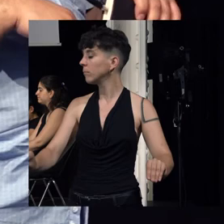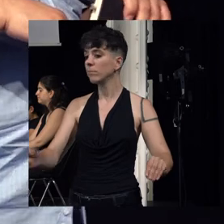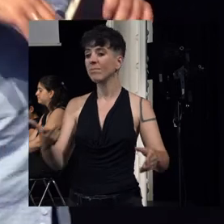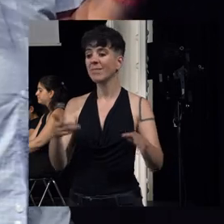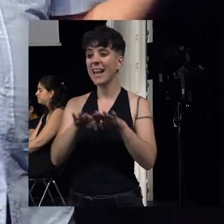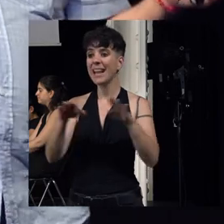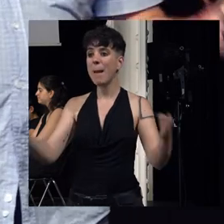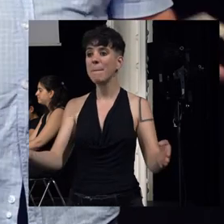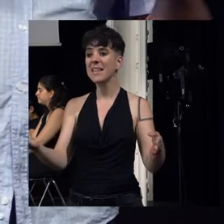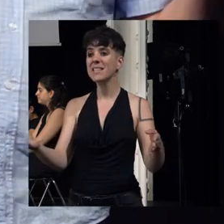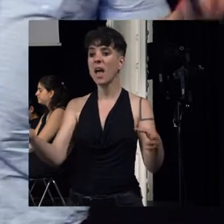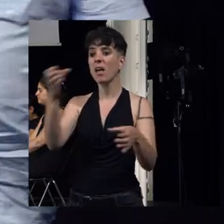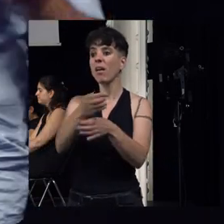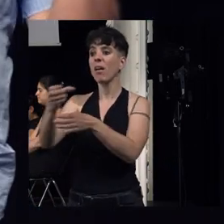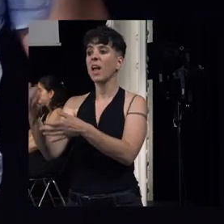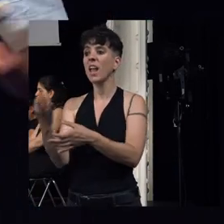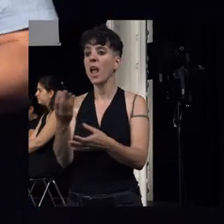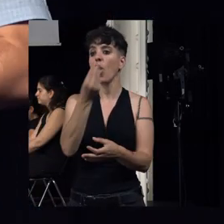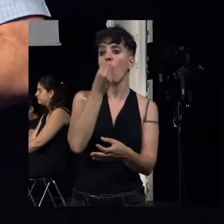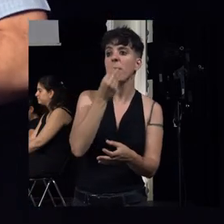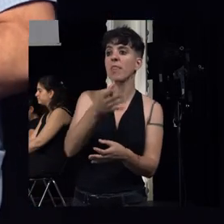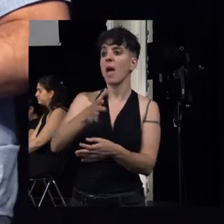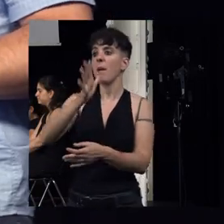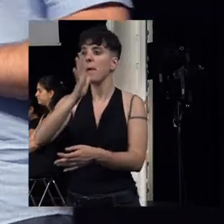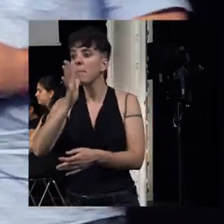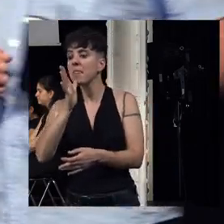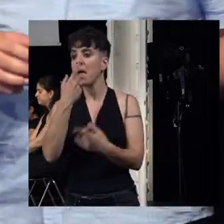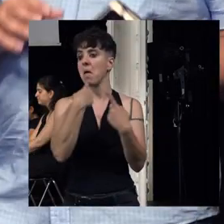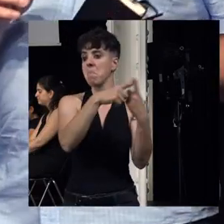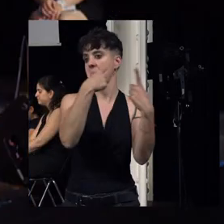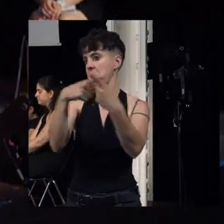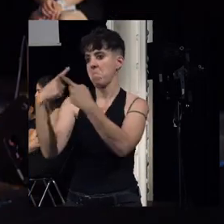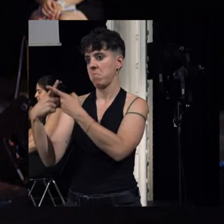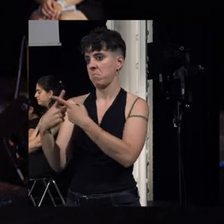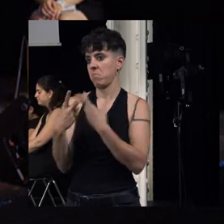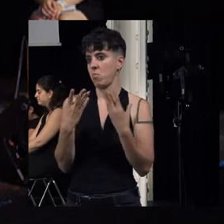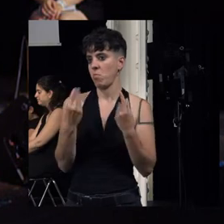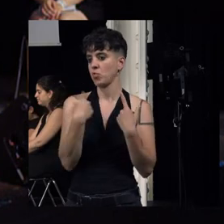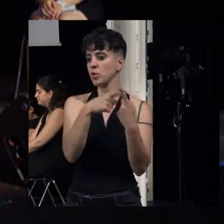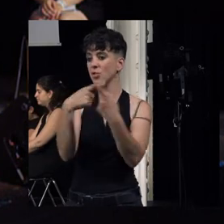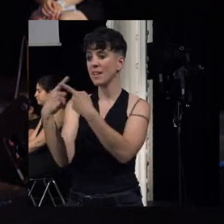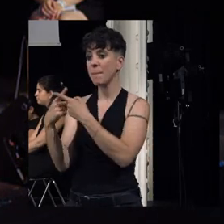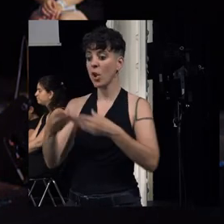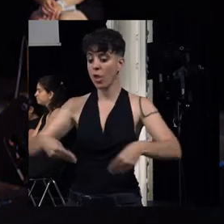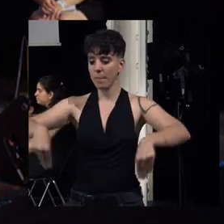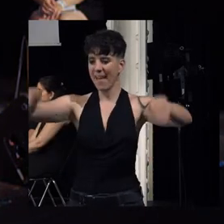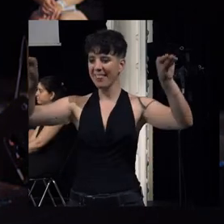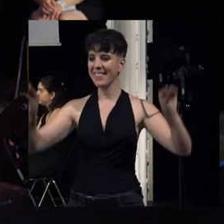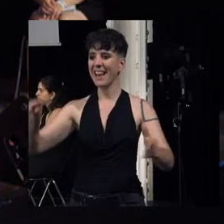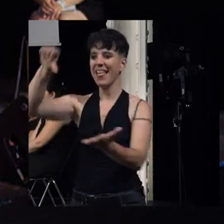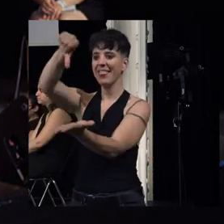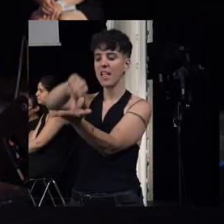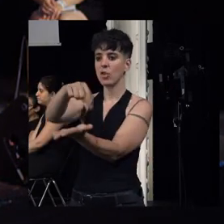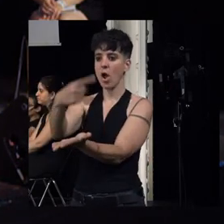mesa se pone comida, se pone bebida, se ponen miles de cosas. Pero en ese mantel está el centro, que generalmente es donde se